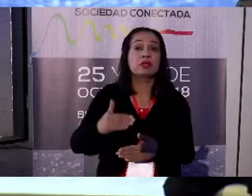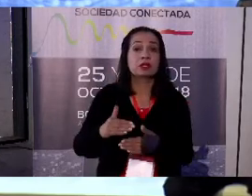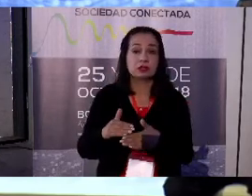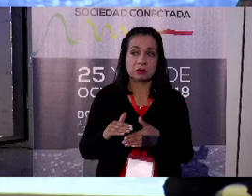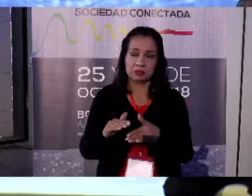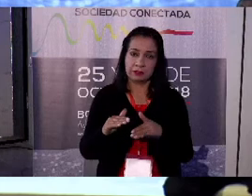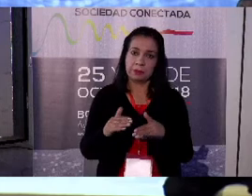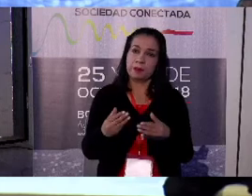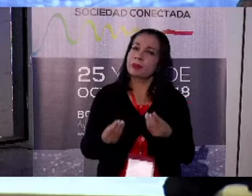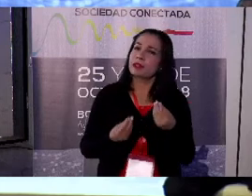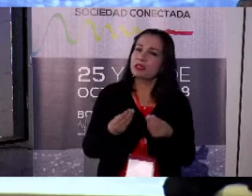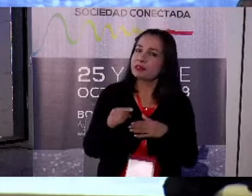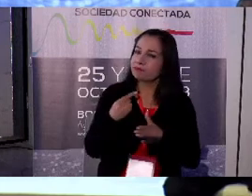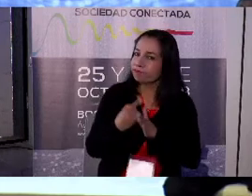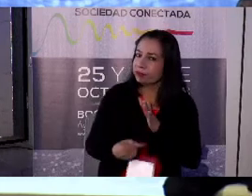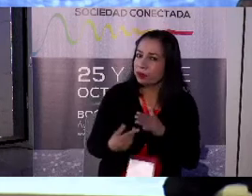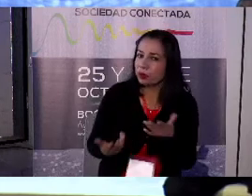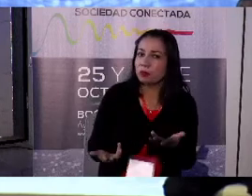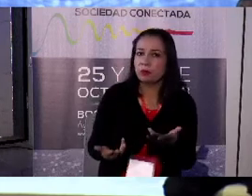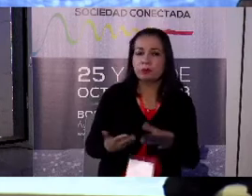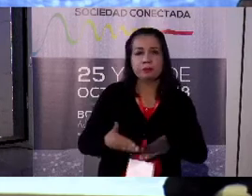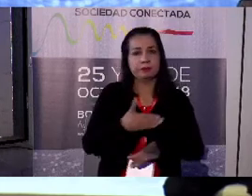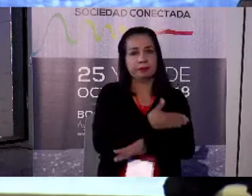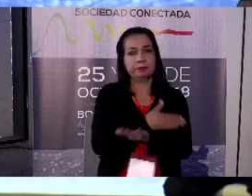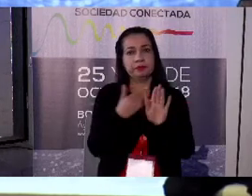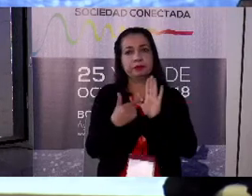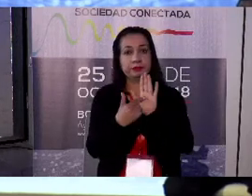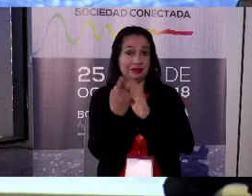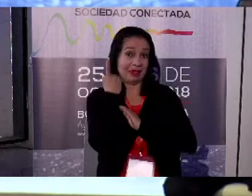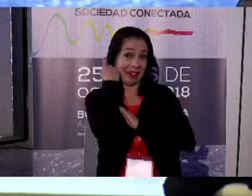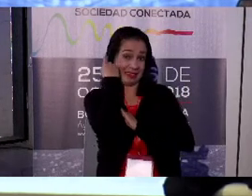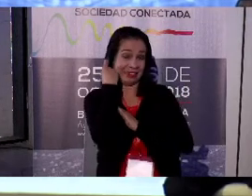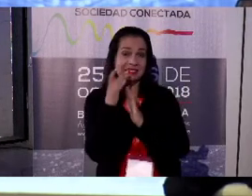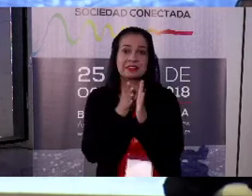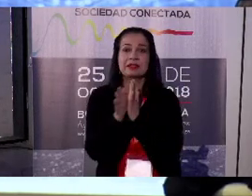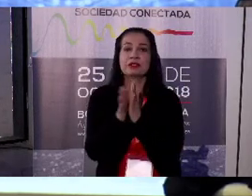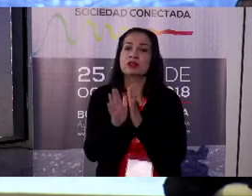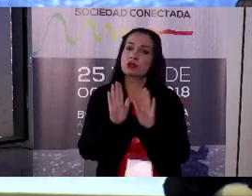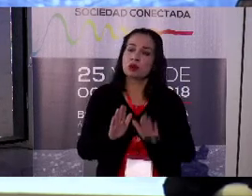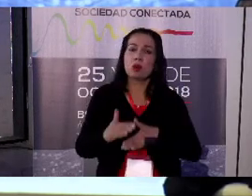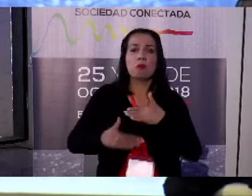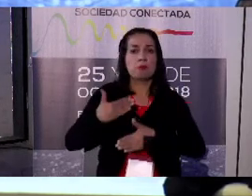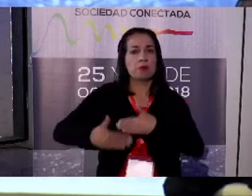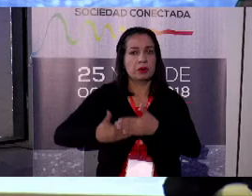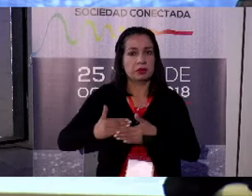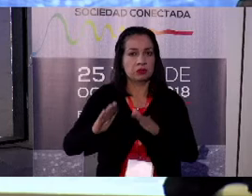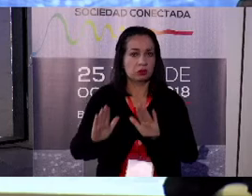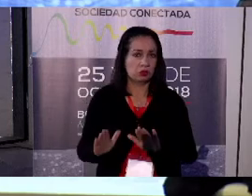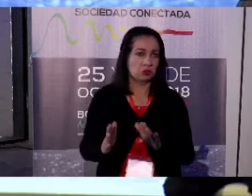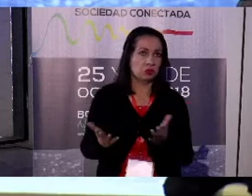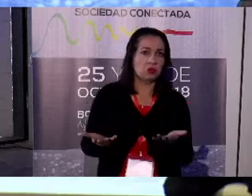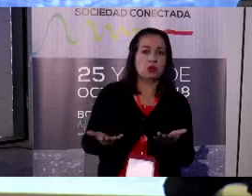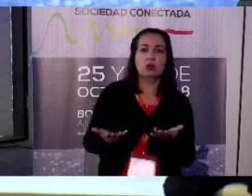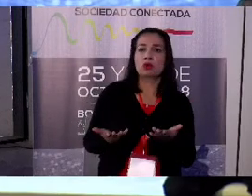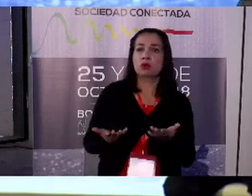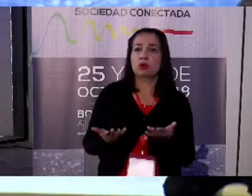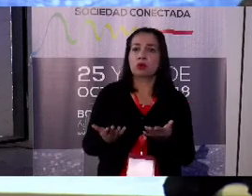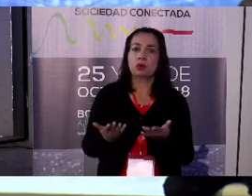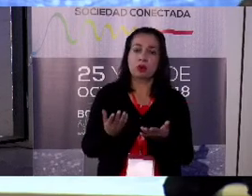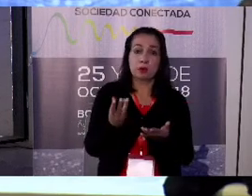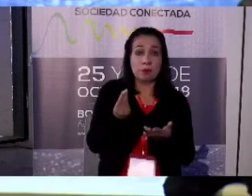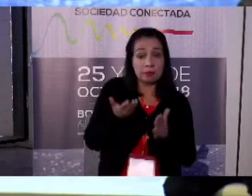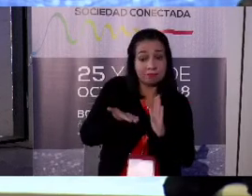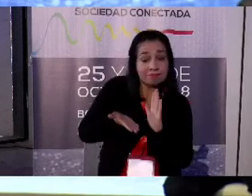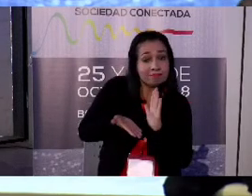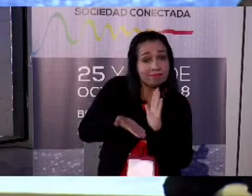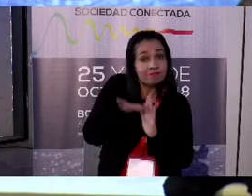que este pues como nos mostraban ayer podrían ser procesos más bien No necesariamente a la alza en el precio